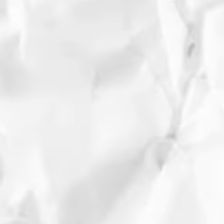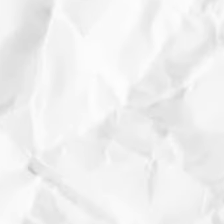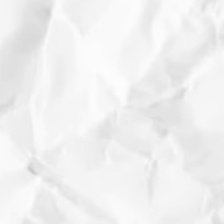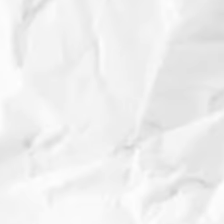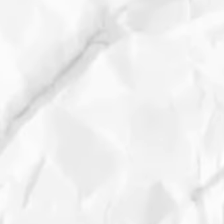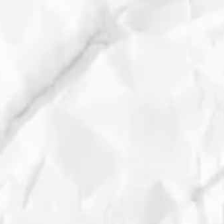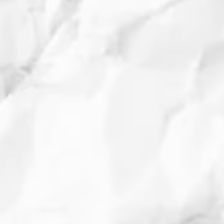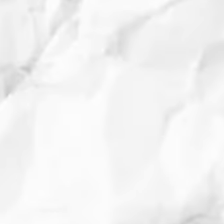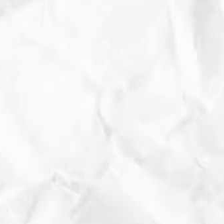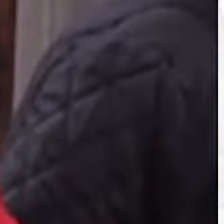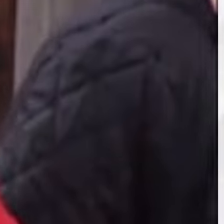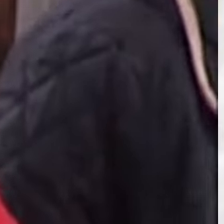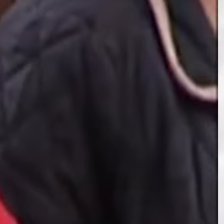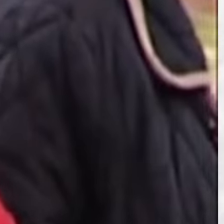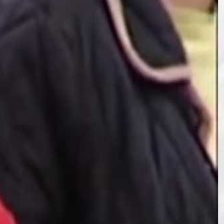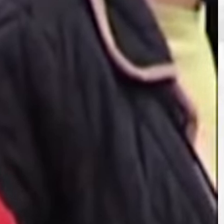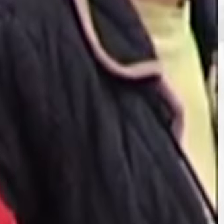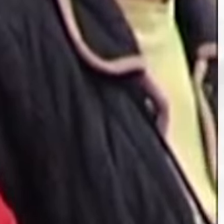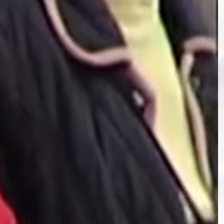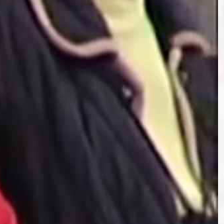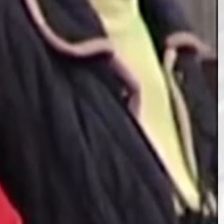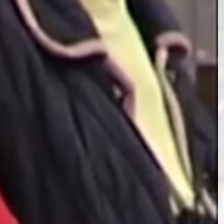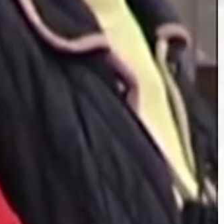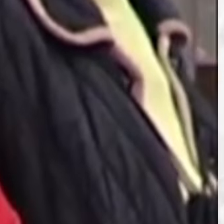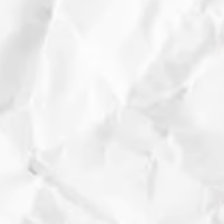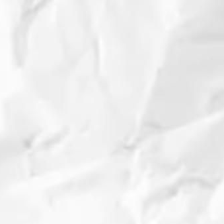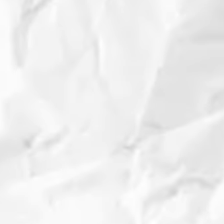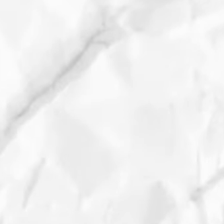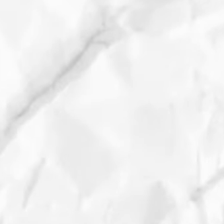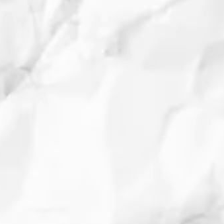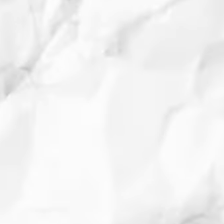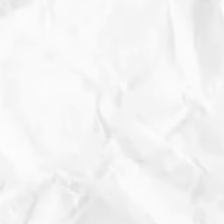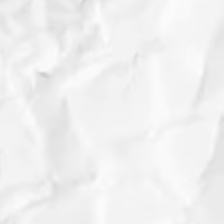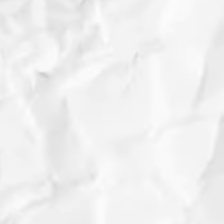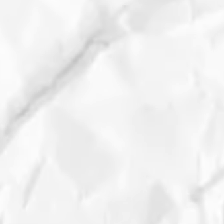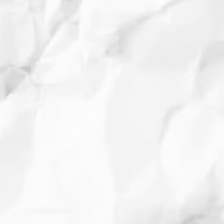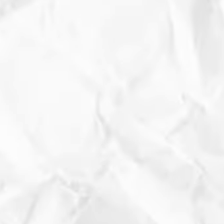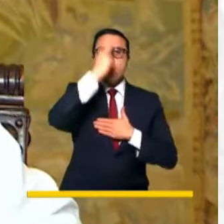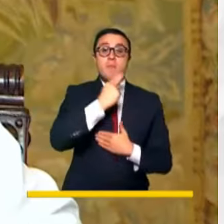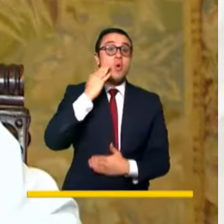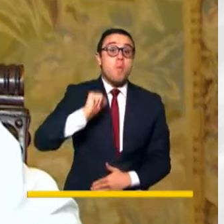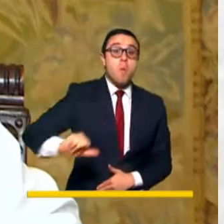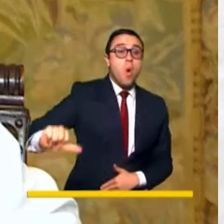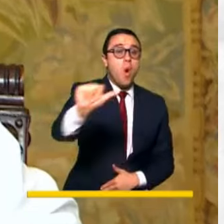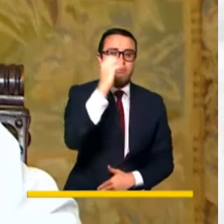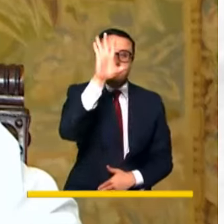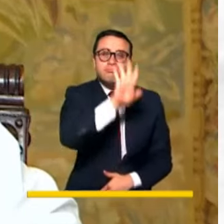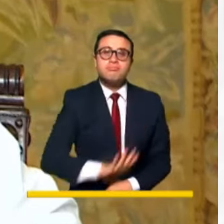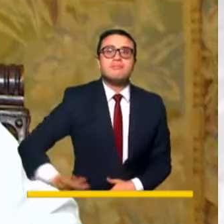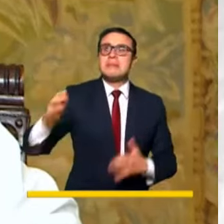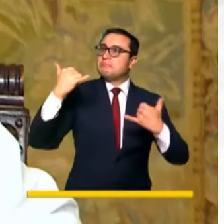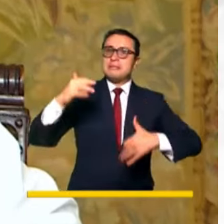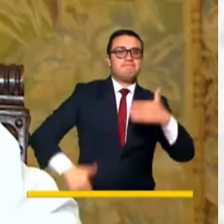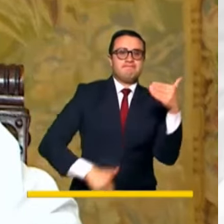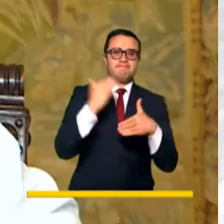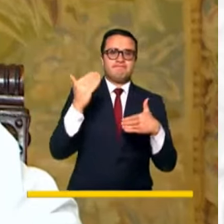tendría para el género femenino aseguró que beneficiará a las mujeres dedicadas al cuidado del hogar ofreciendo acceso a un